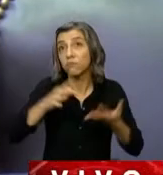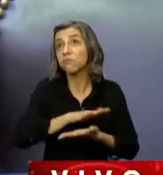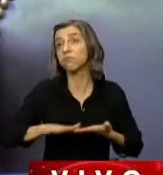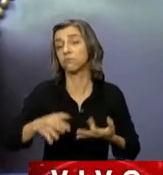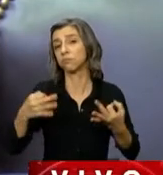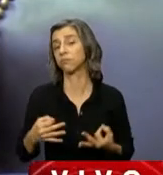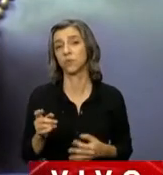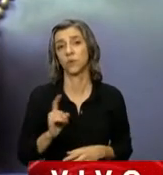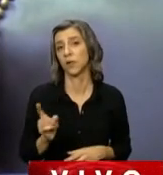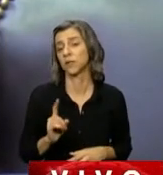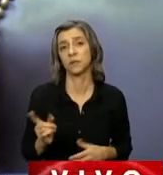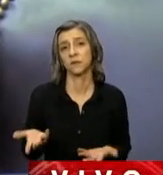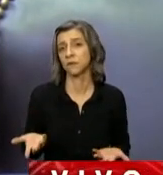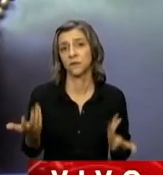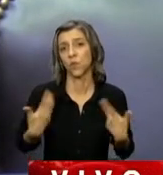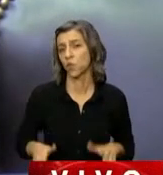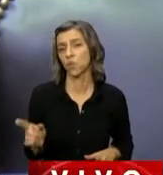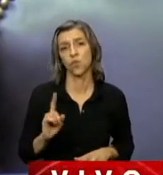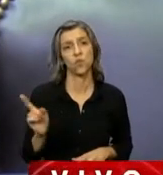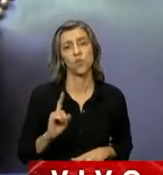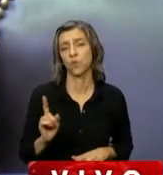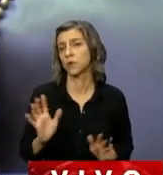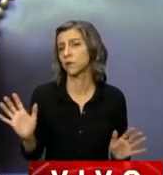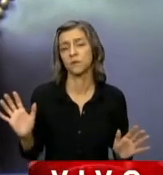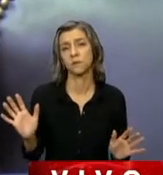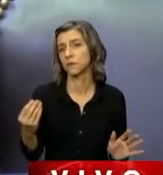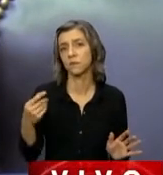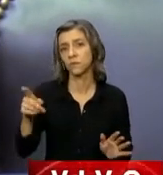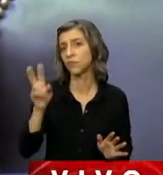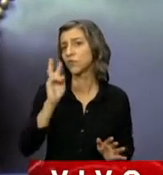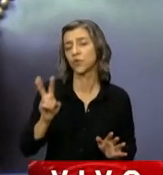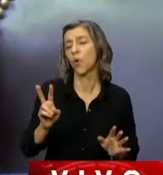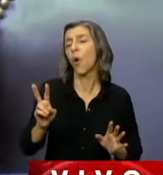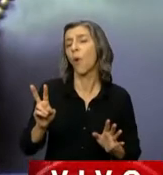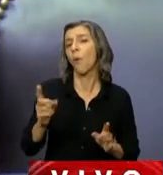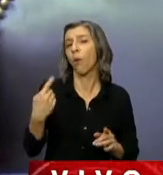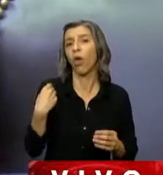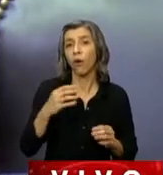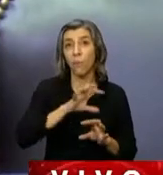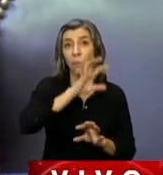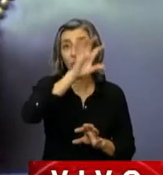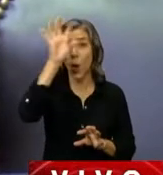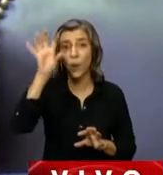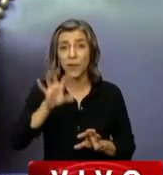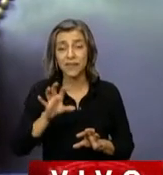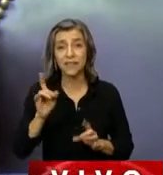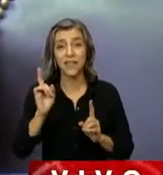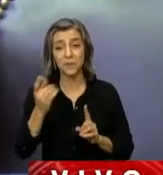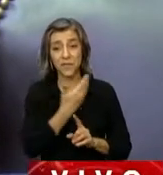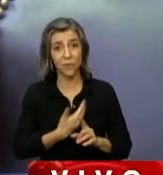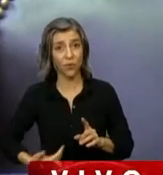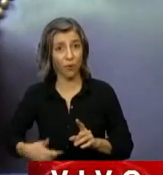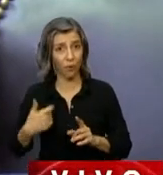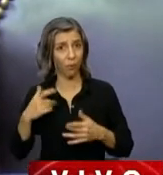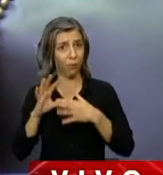ese planteo, sobre todo porque está claro que en muchas provincias donde gobierna el oficialismo de esta